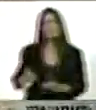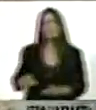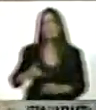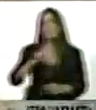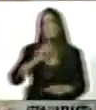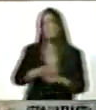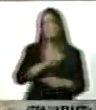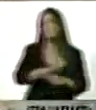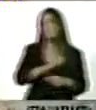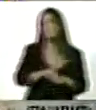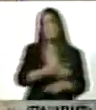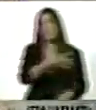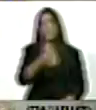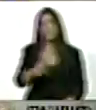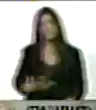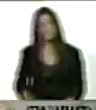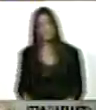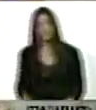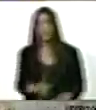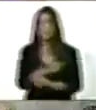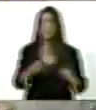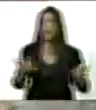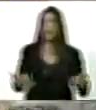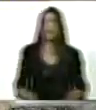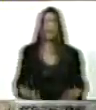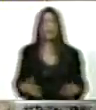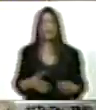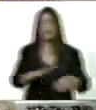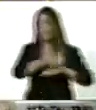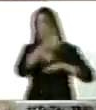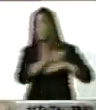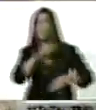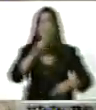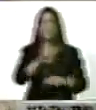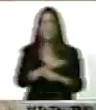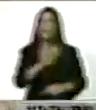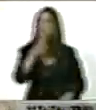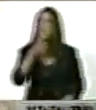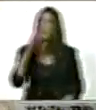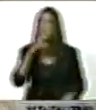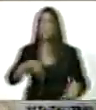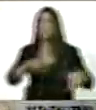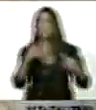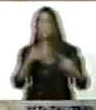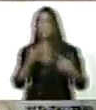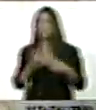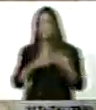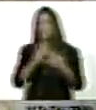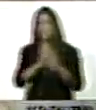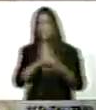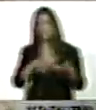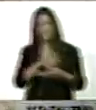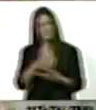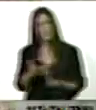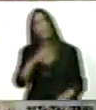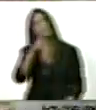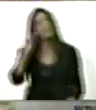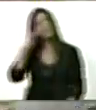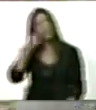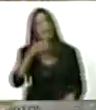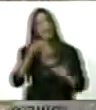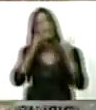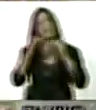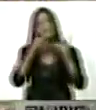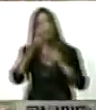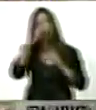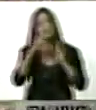directrices que se emanaron de la llamada MUD. Ah, entonces ahora se lo van a echar. Según Capriles, Chuvo Torrealba ya está pagando el preaviso. ¿Ustedes se acuerdan del diálogo del